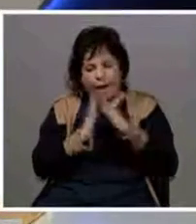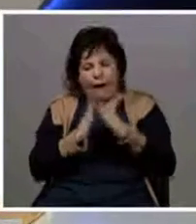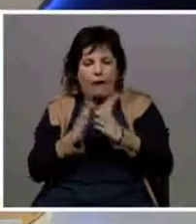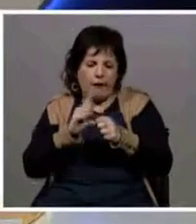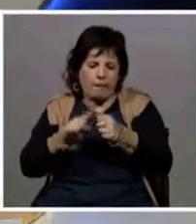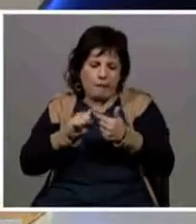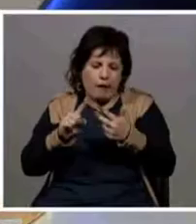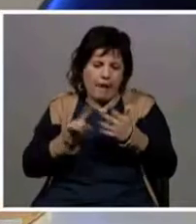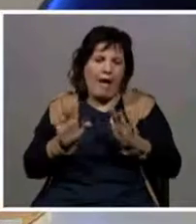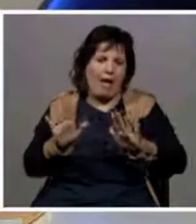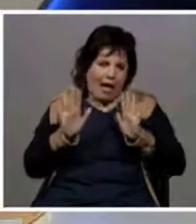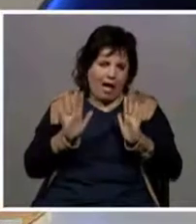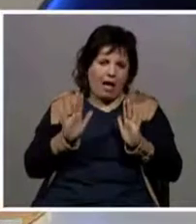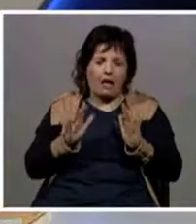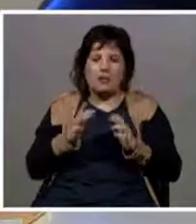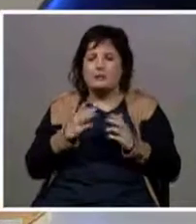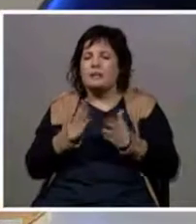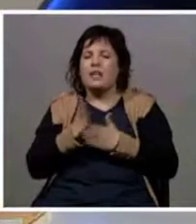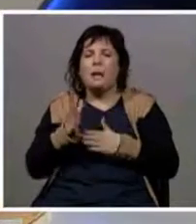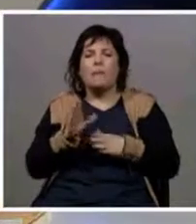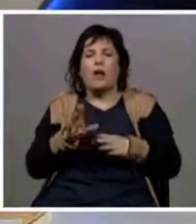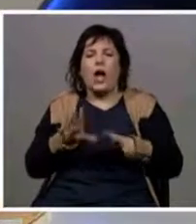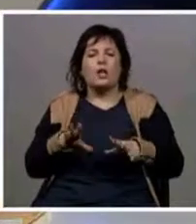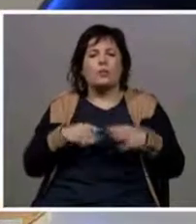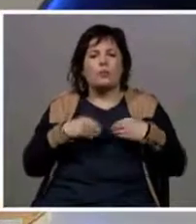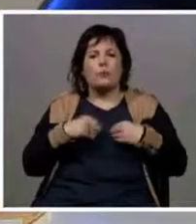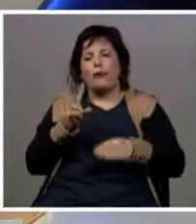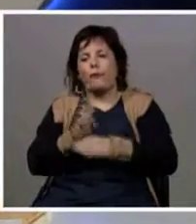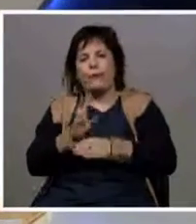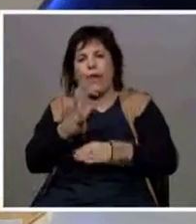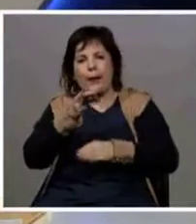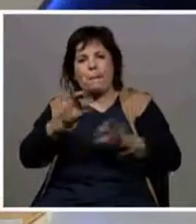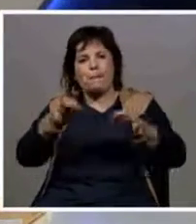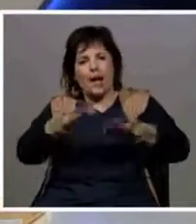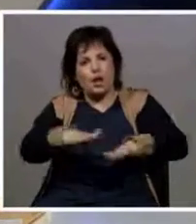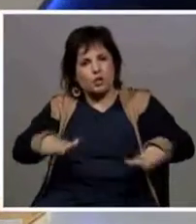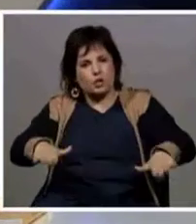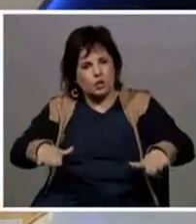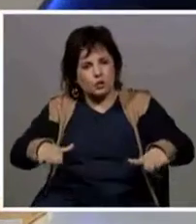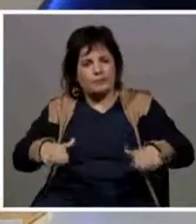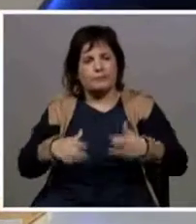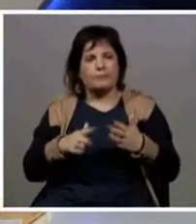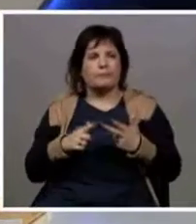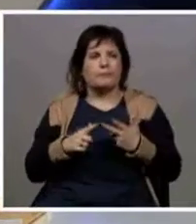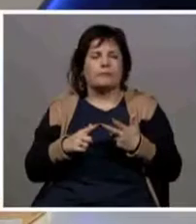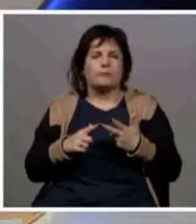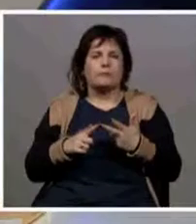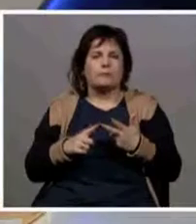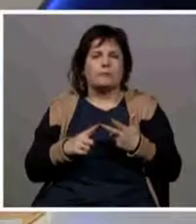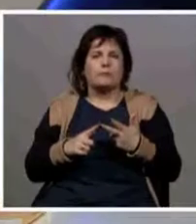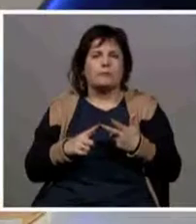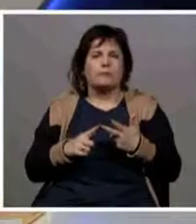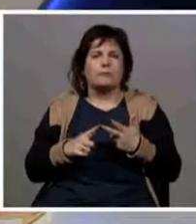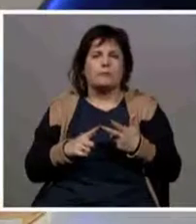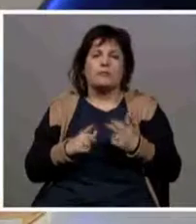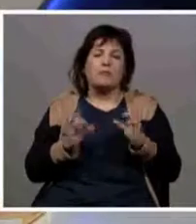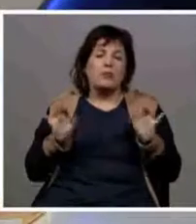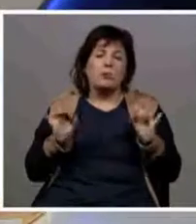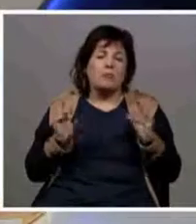habitualmente asumen muy tempranamente cuidado de los hermanos más pequeños y se